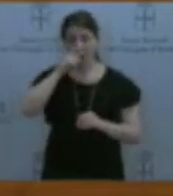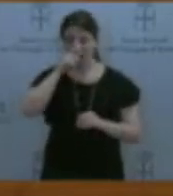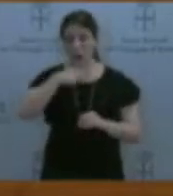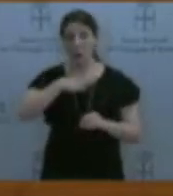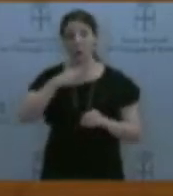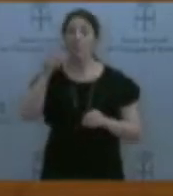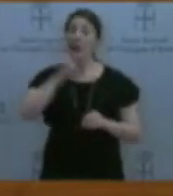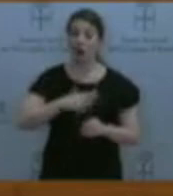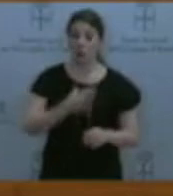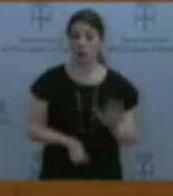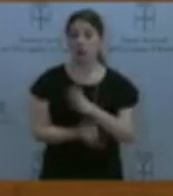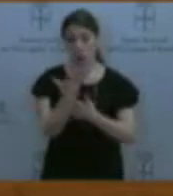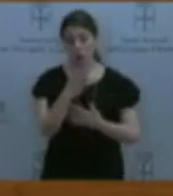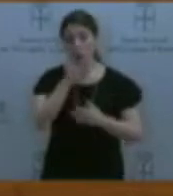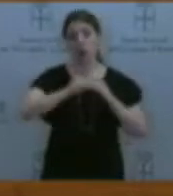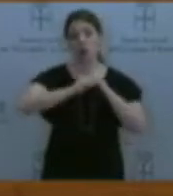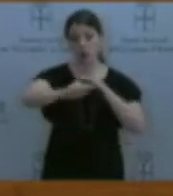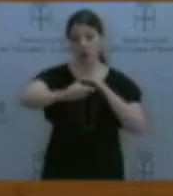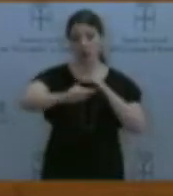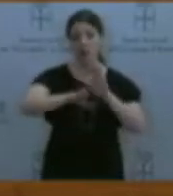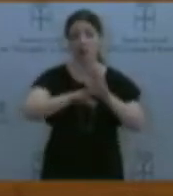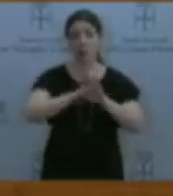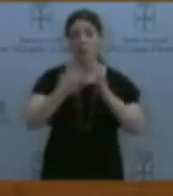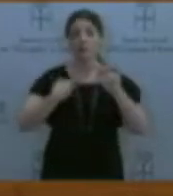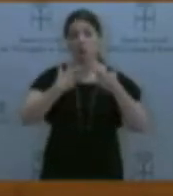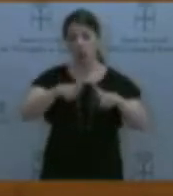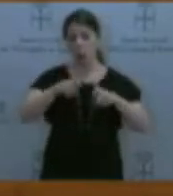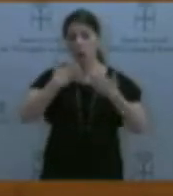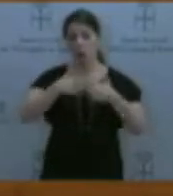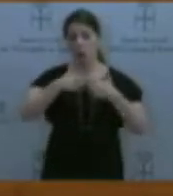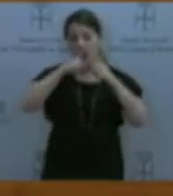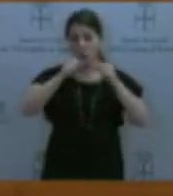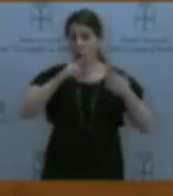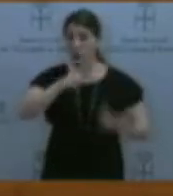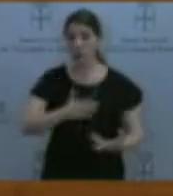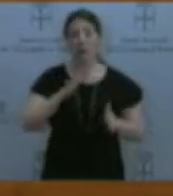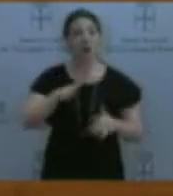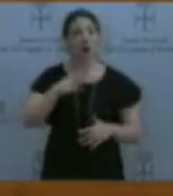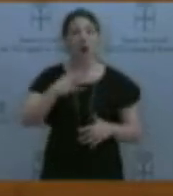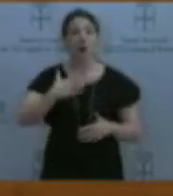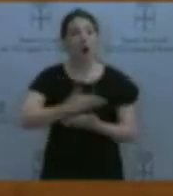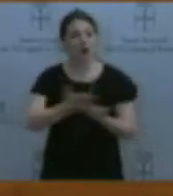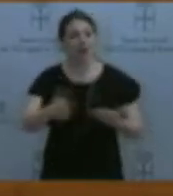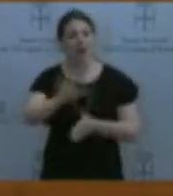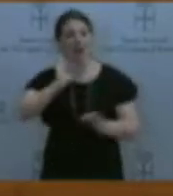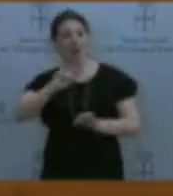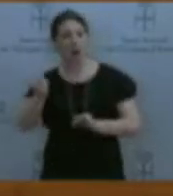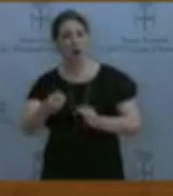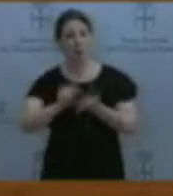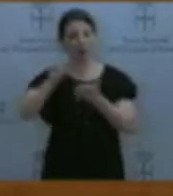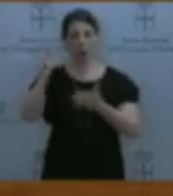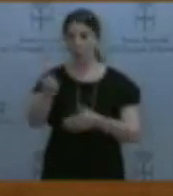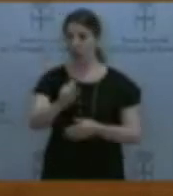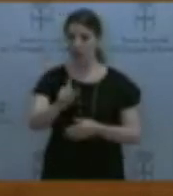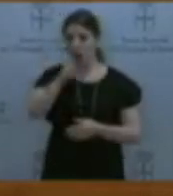del sector industrial asturiano en estos momentos, pero no ofrece alternativas inmediatas. No sabemos cuáles son esas alternativas.